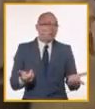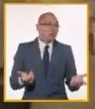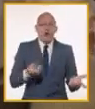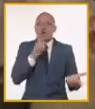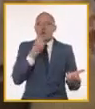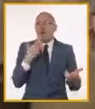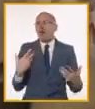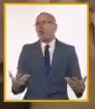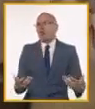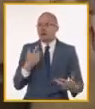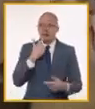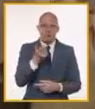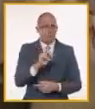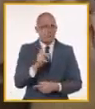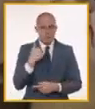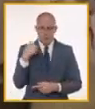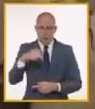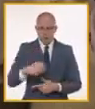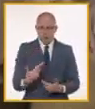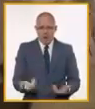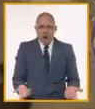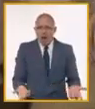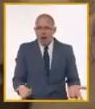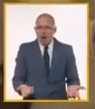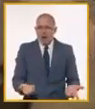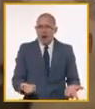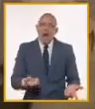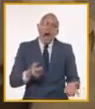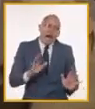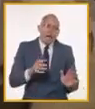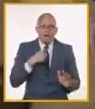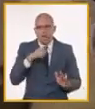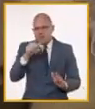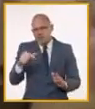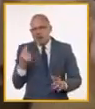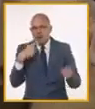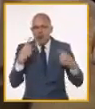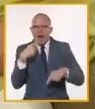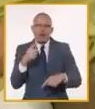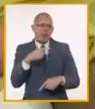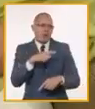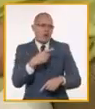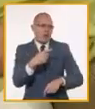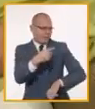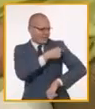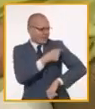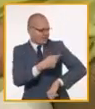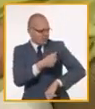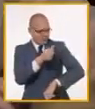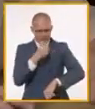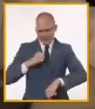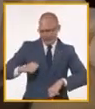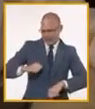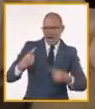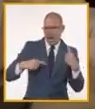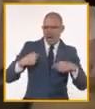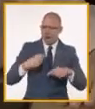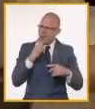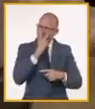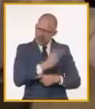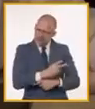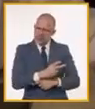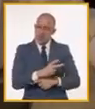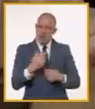dejar de faltar si hay un herido, tengo que trabajar, haré lo que, pero quiero que se sepa que yo vengo como